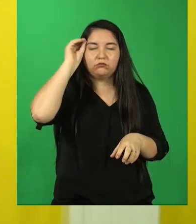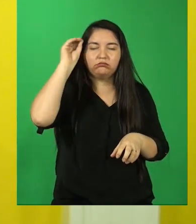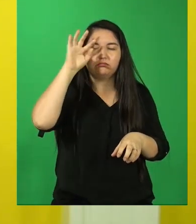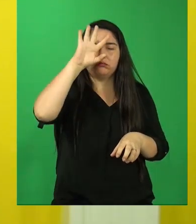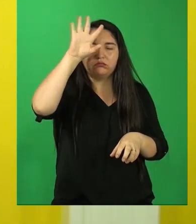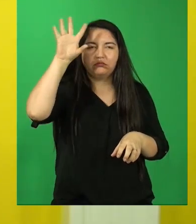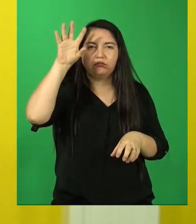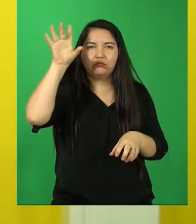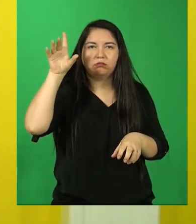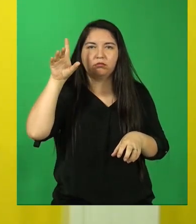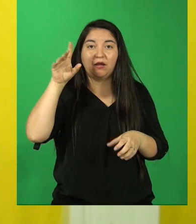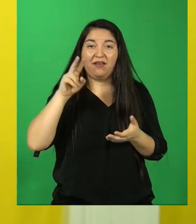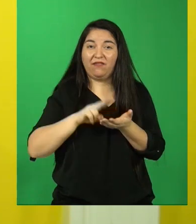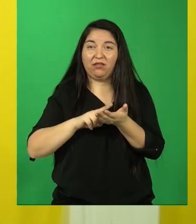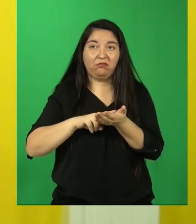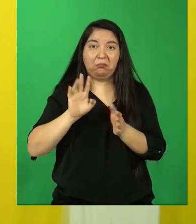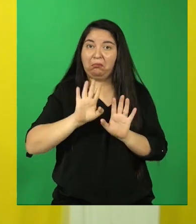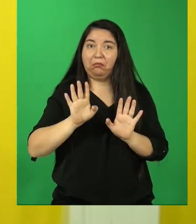imaginarios.